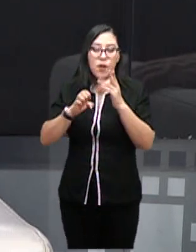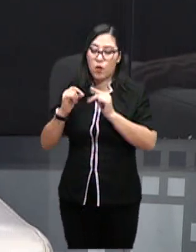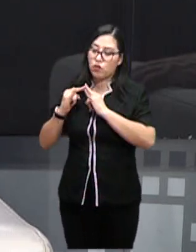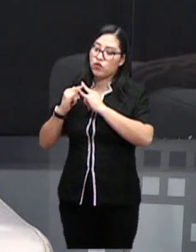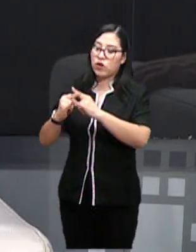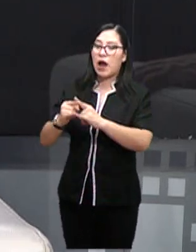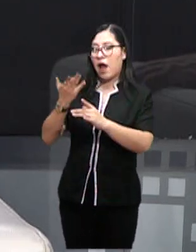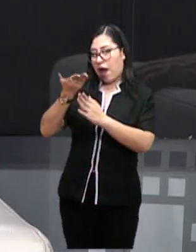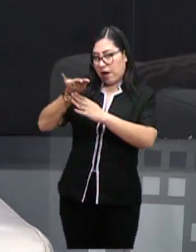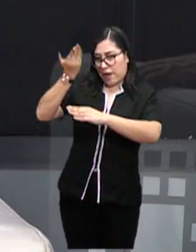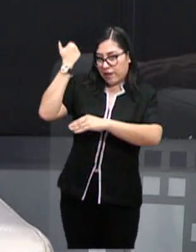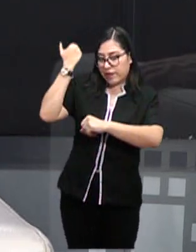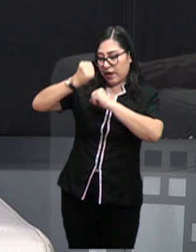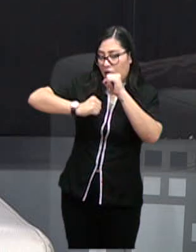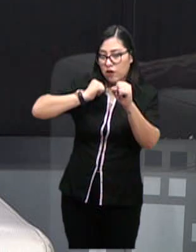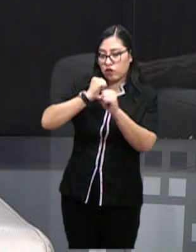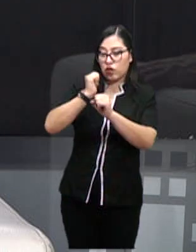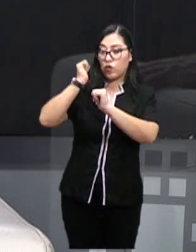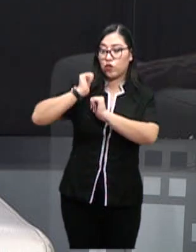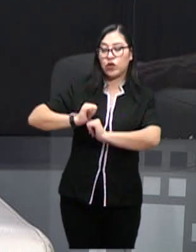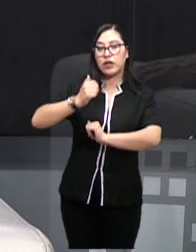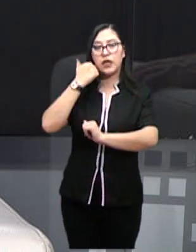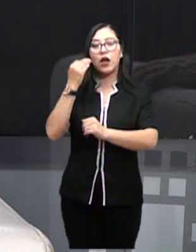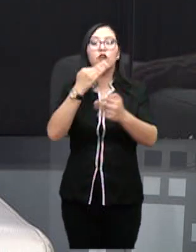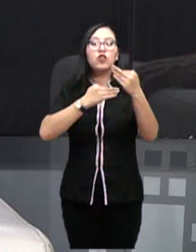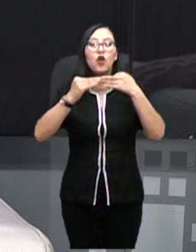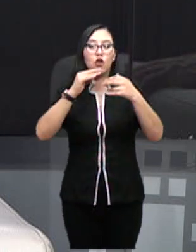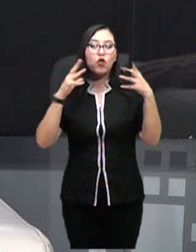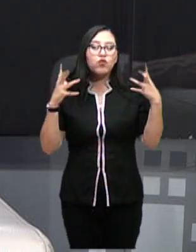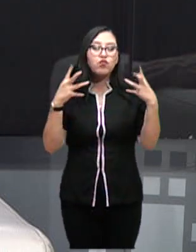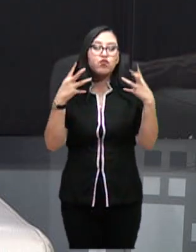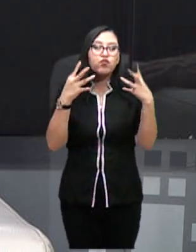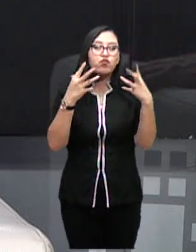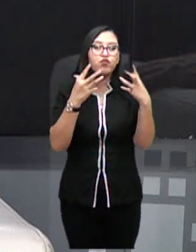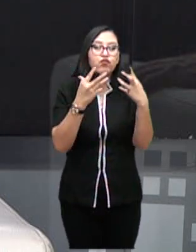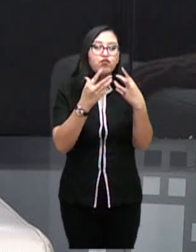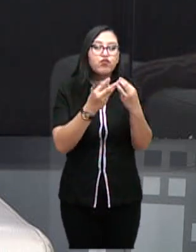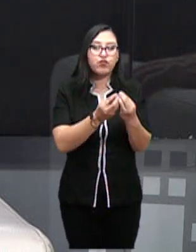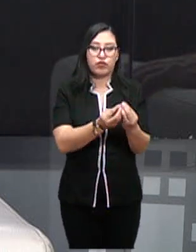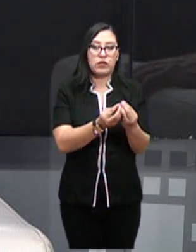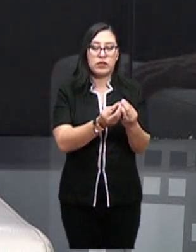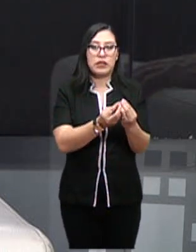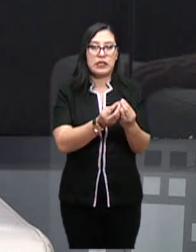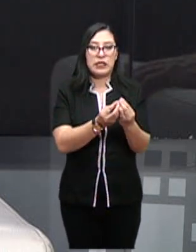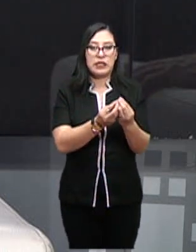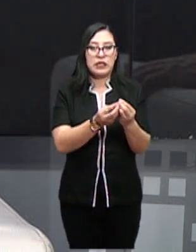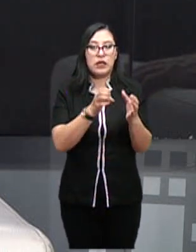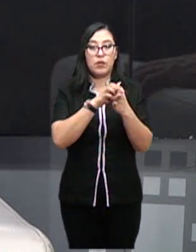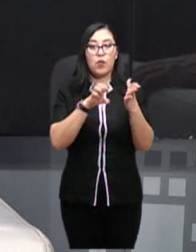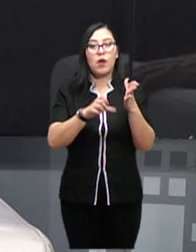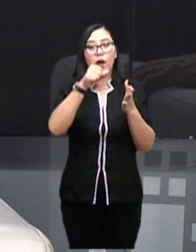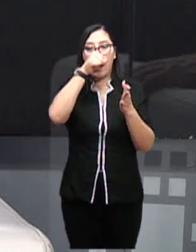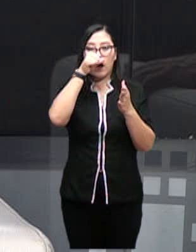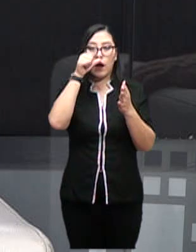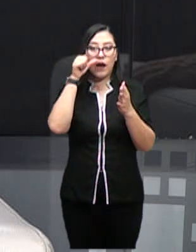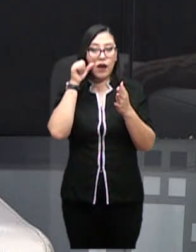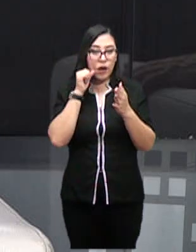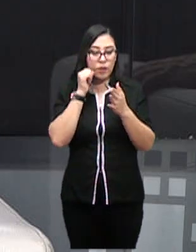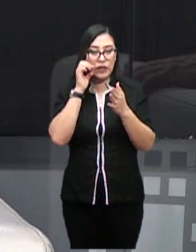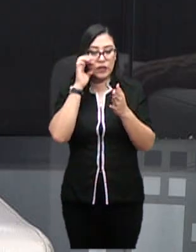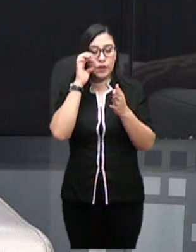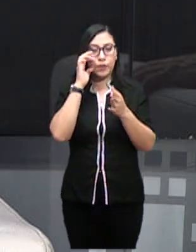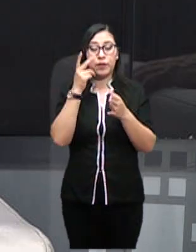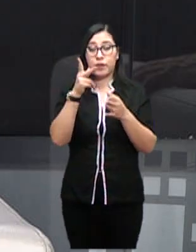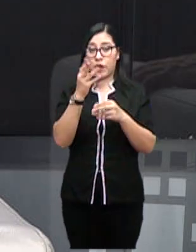años la autoridad tenía la intención de que todos se ubicaran, que todos fueran colocados en la Alameda Juan Sarabia, una situación